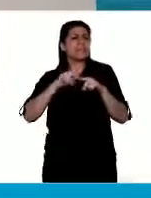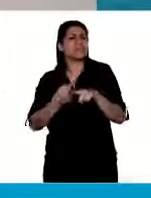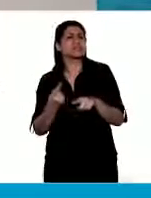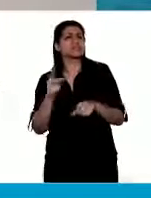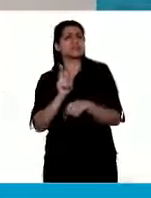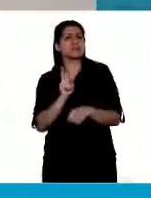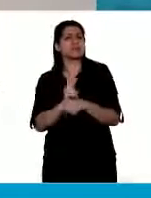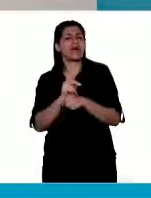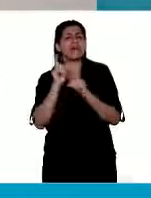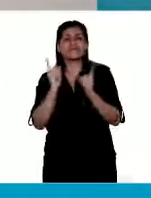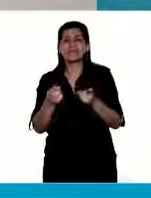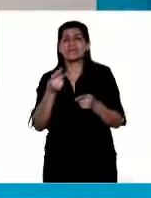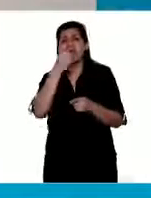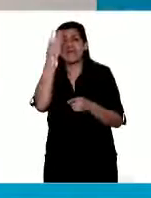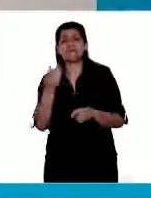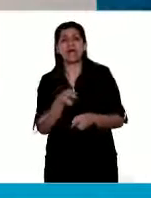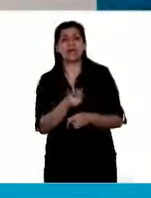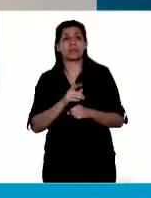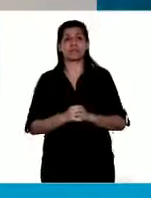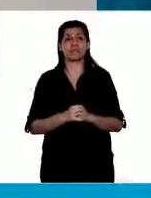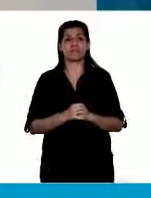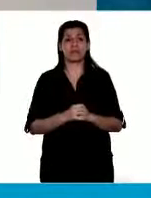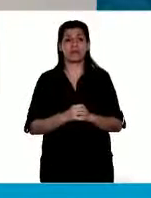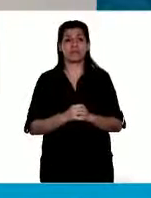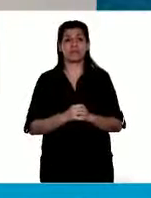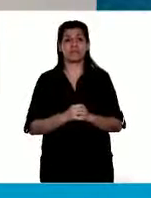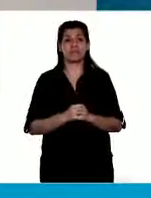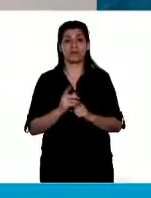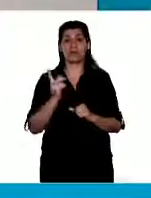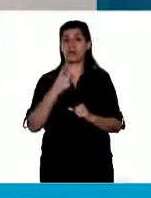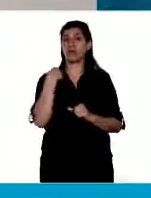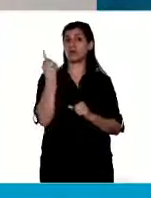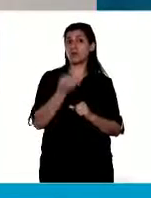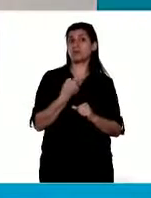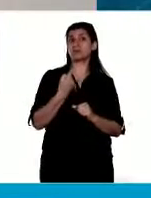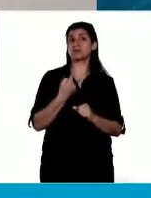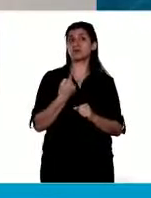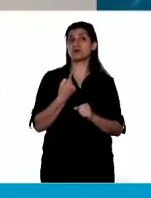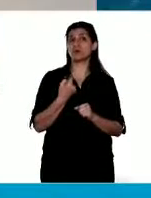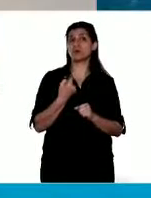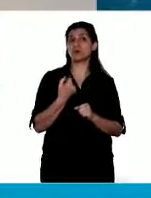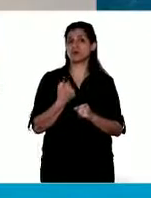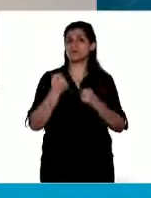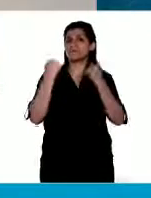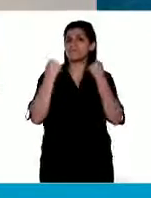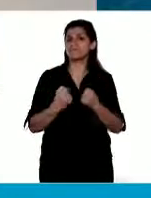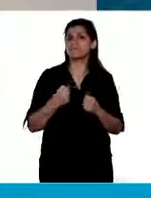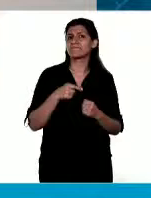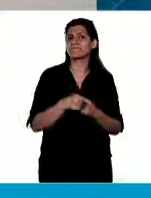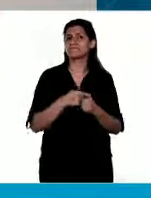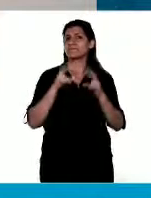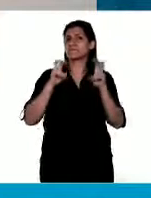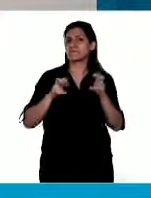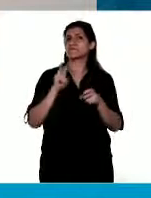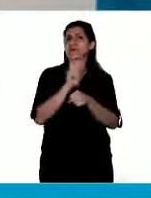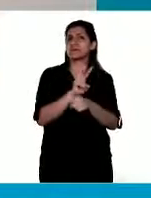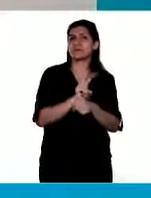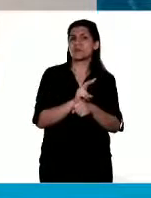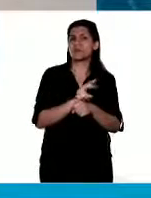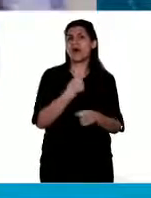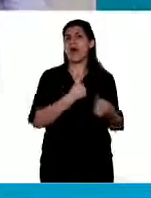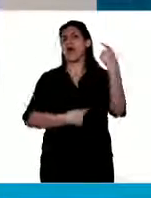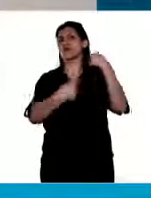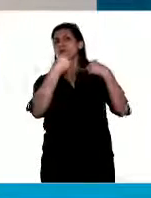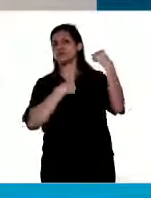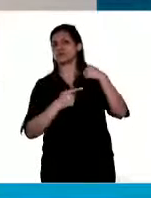oficialismo. Si nosotros tendríamos las posturas que hoy tiene una parte del oficialismo en materia de seguridad, nos acusarían de cualquier cosa. En